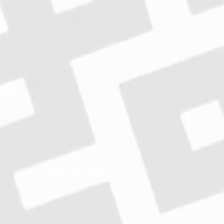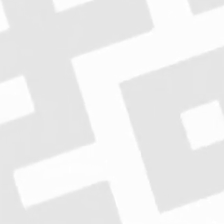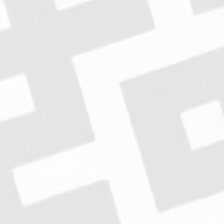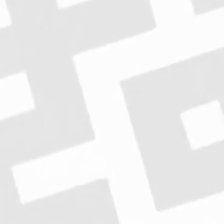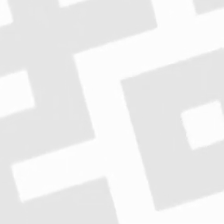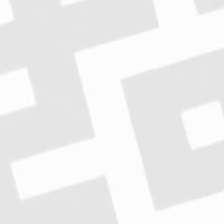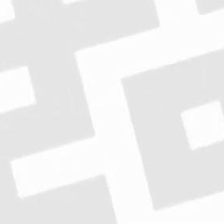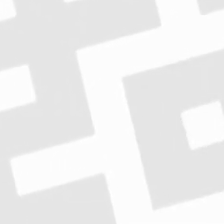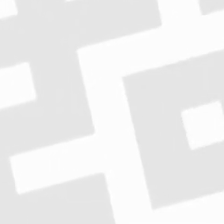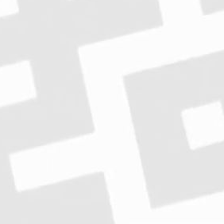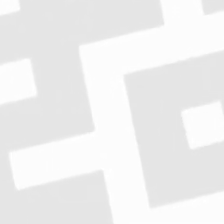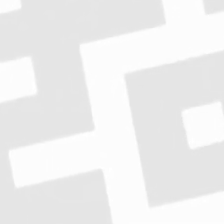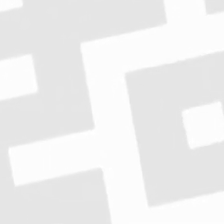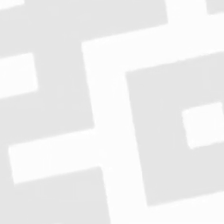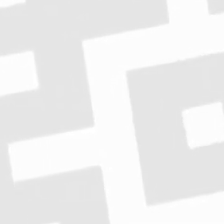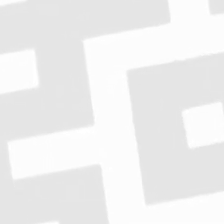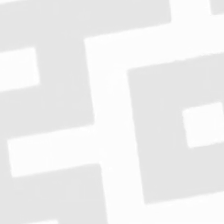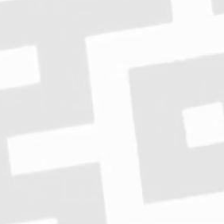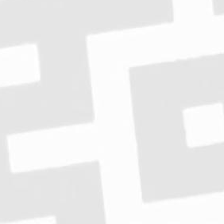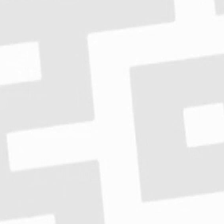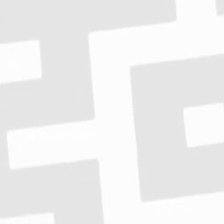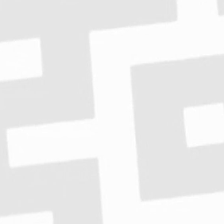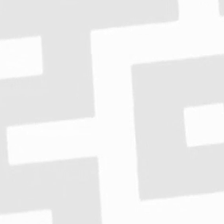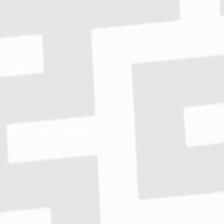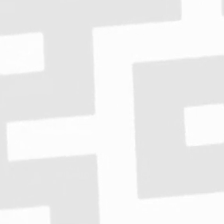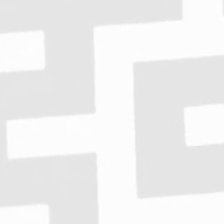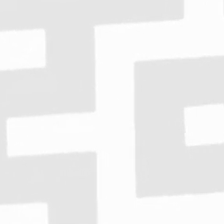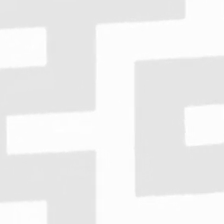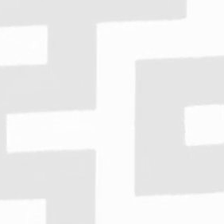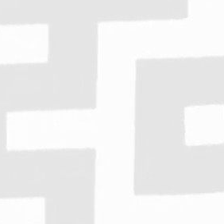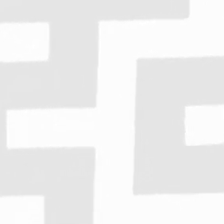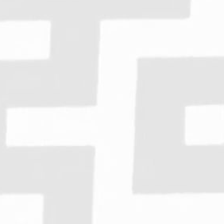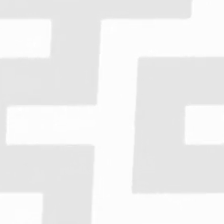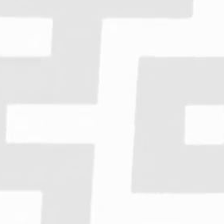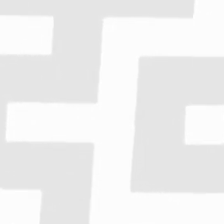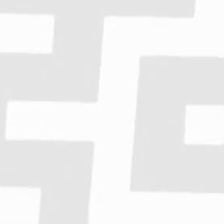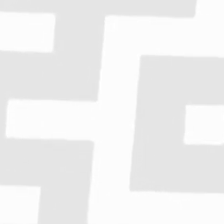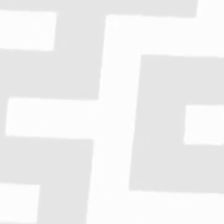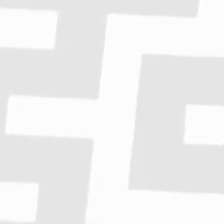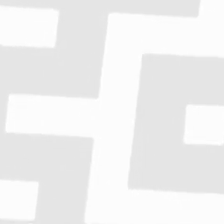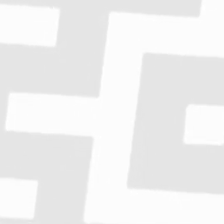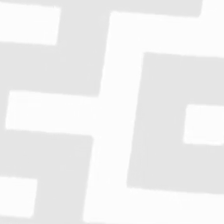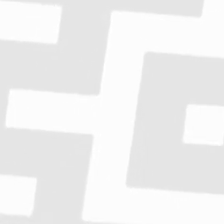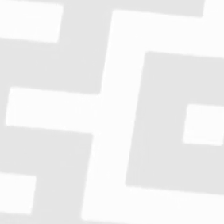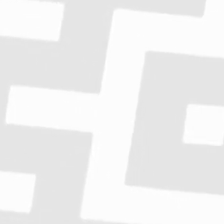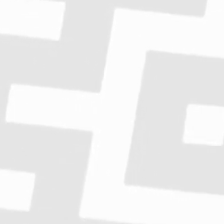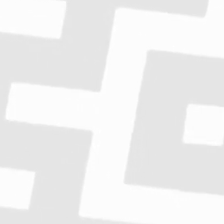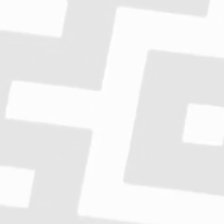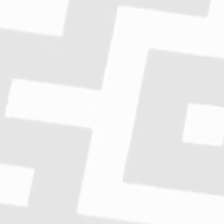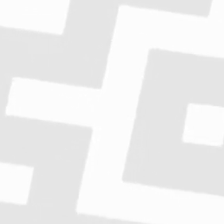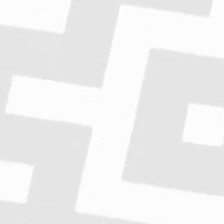Estrategia estatal contra el coronavirus. Actualización en Veracruz.